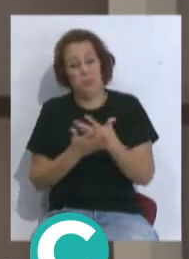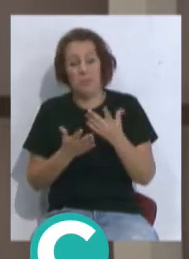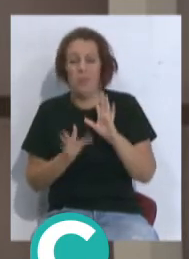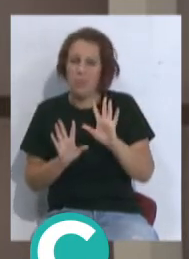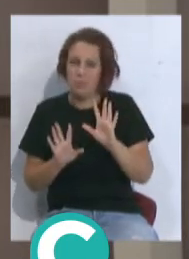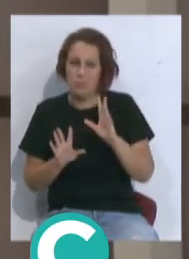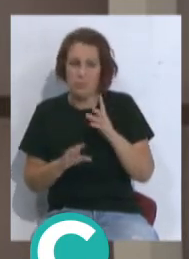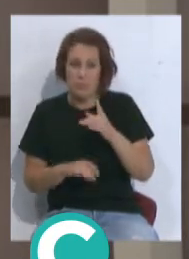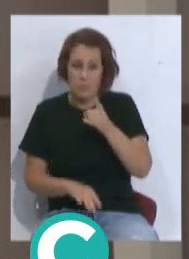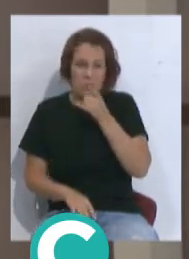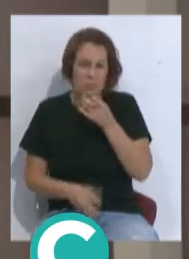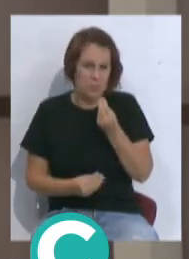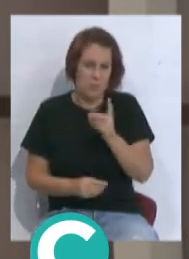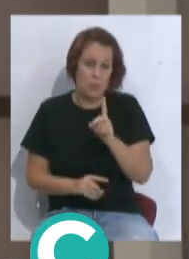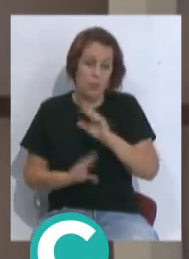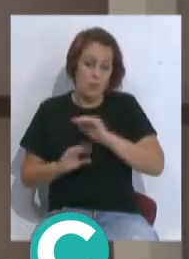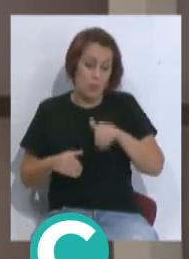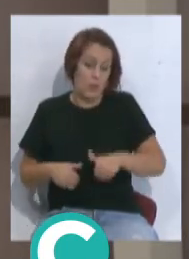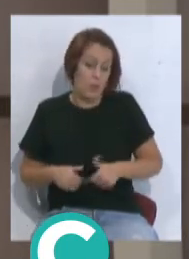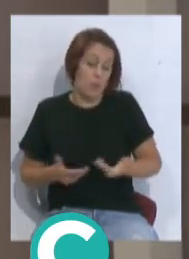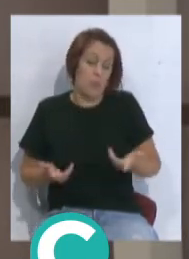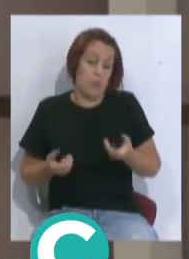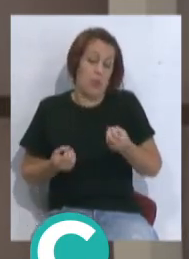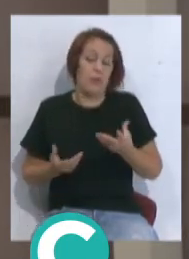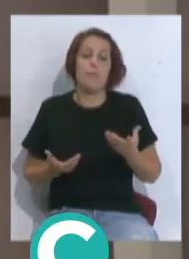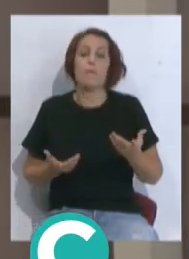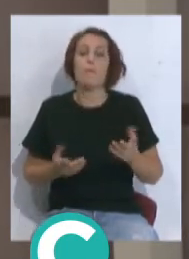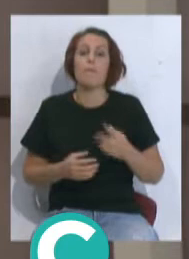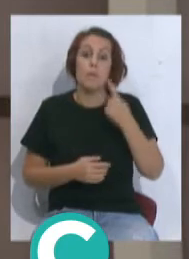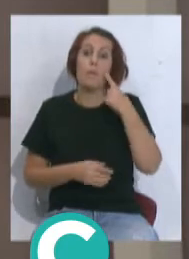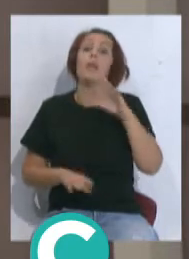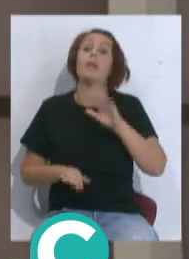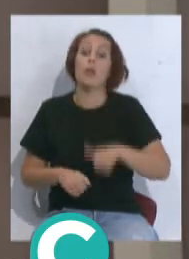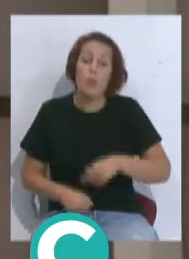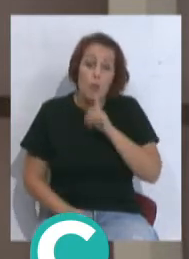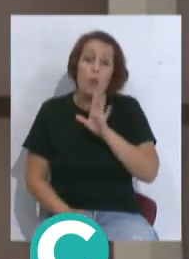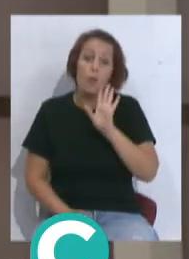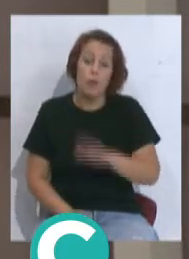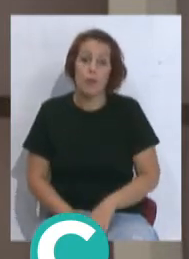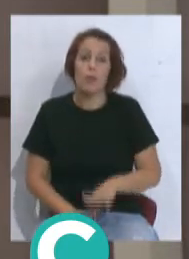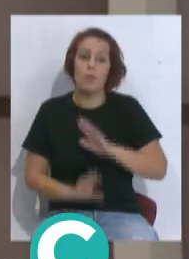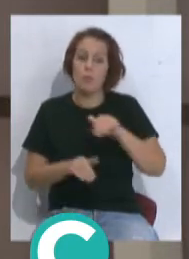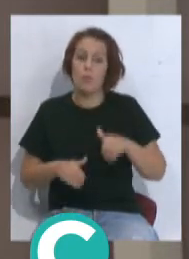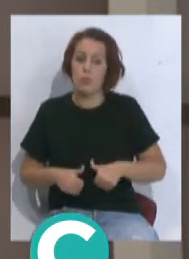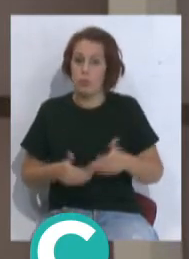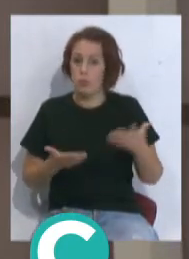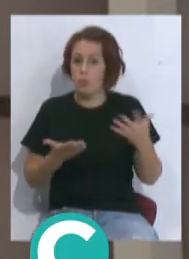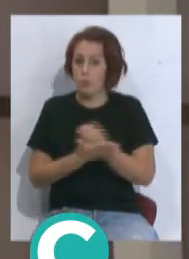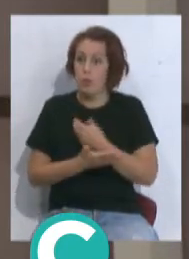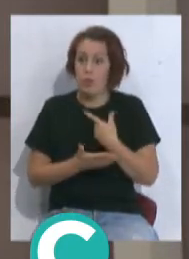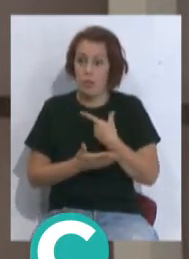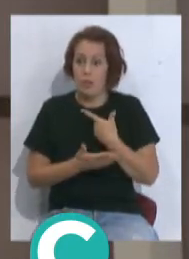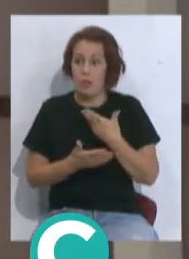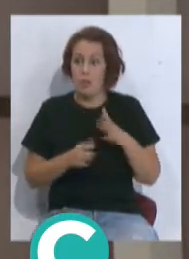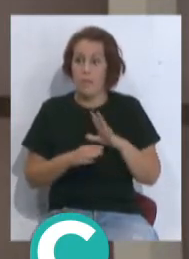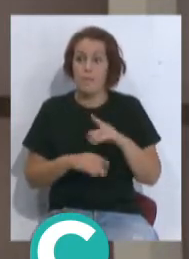mal. Eso sí, volvieron, y volvieron para pero qué. Pero todos han vuelto. Fíjate porque... cómo volvió. Y seguirán yo volviendo. Creo que todos han vuelto porque... Y seguirán volviendo. Si es que